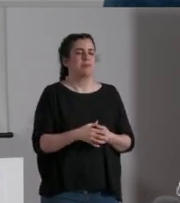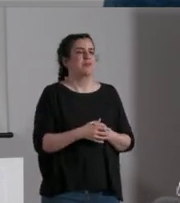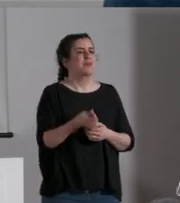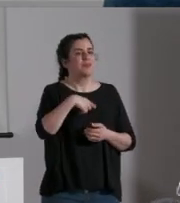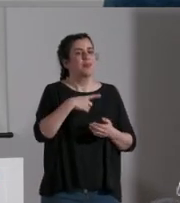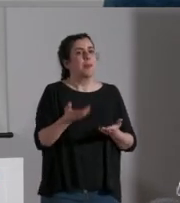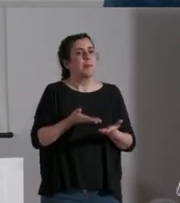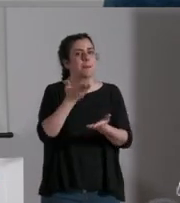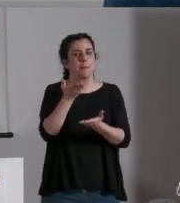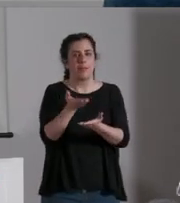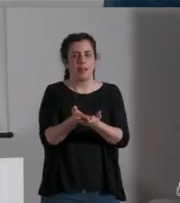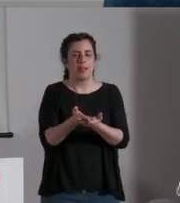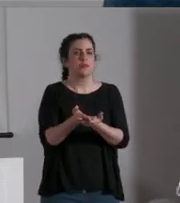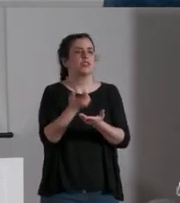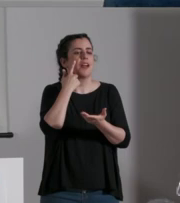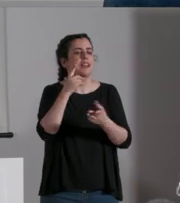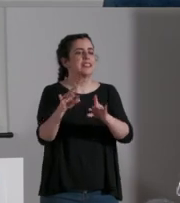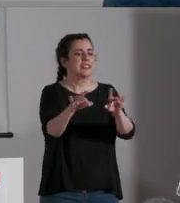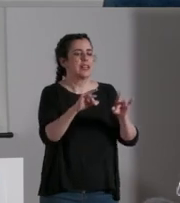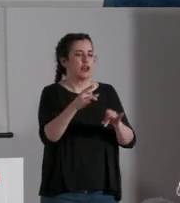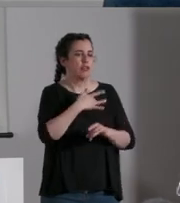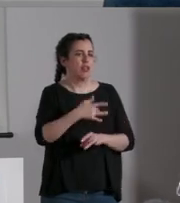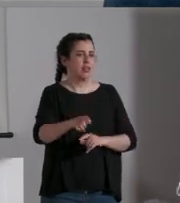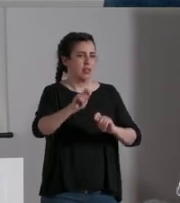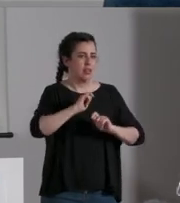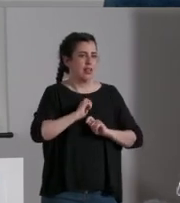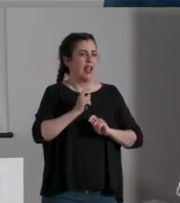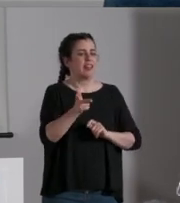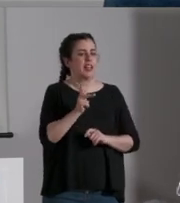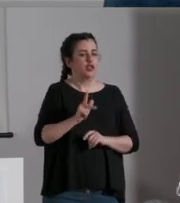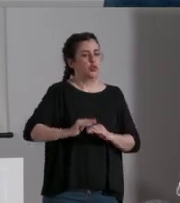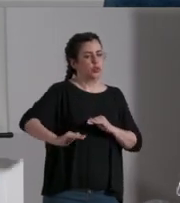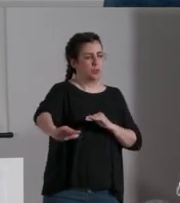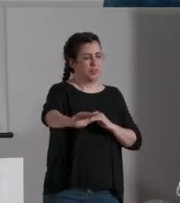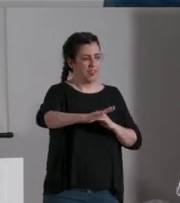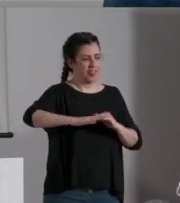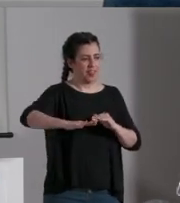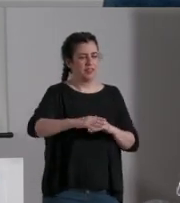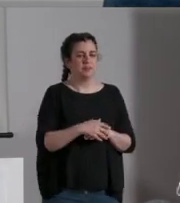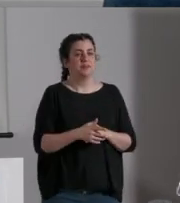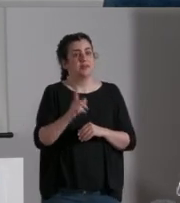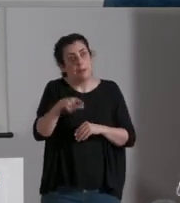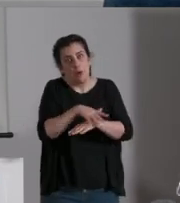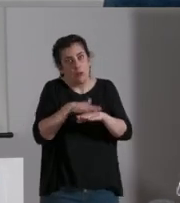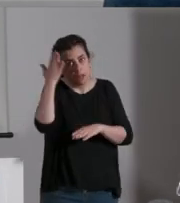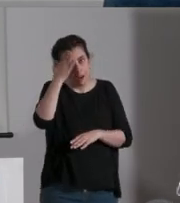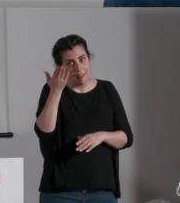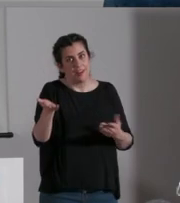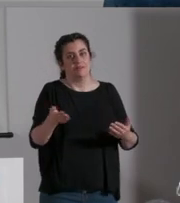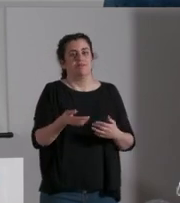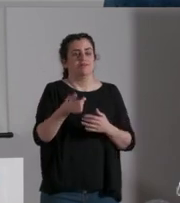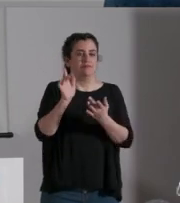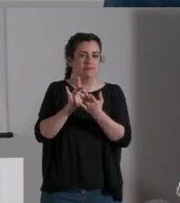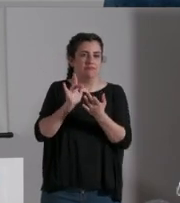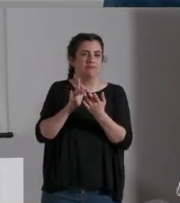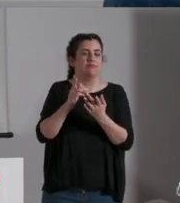pedimos solares en un terreno dotacional en derecho de superficie y con el Gobierno de Navarra, con el objetivo